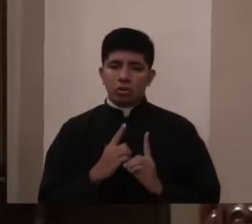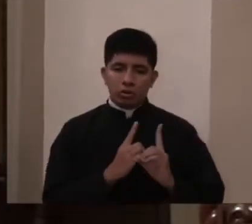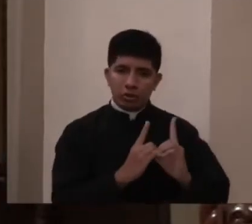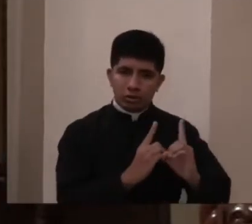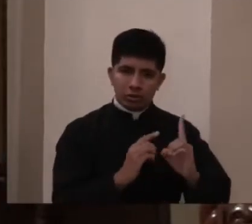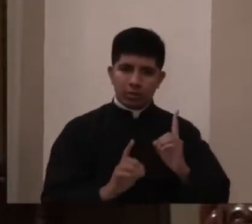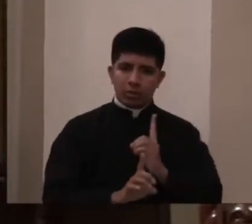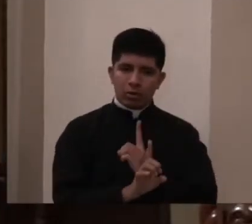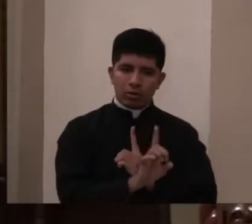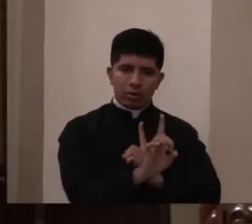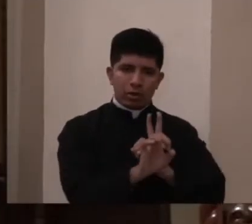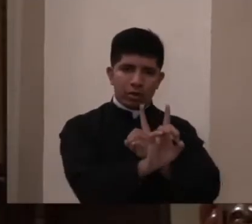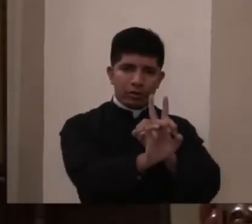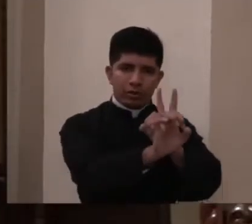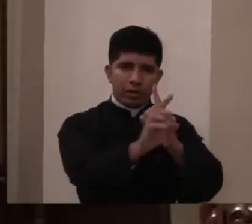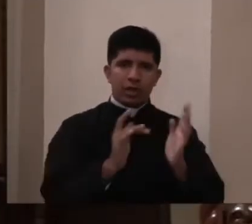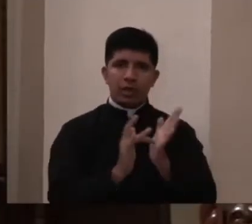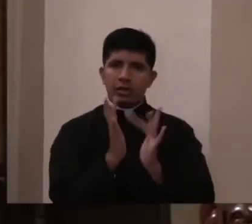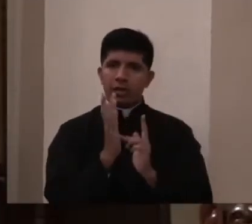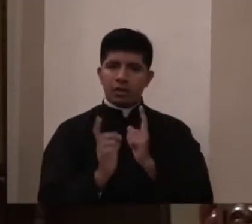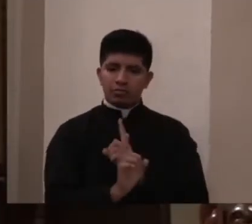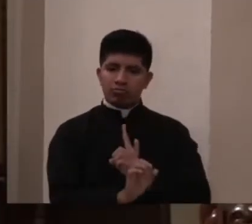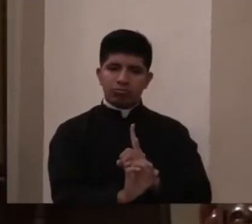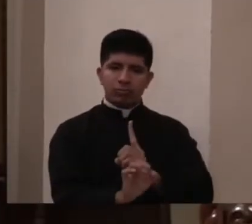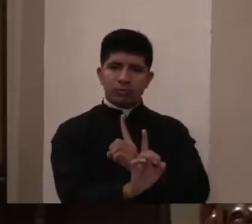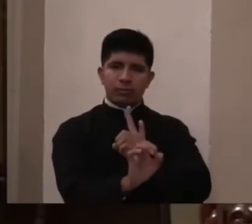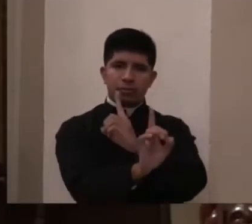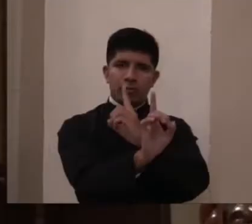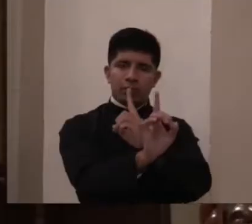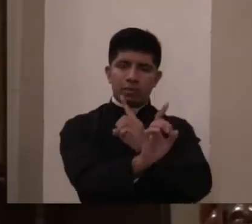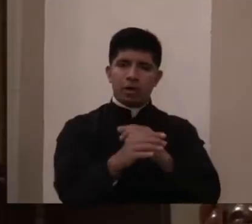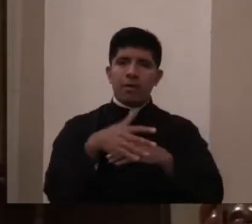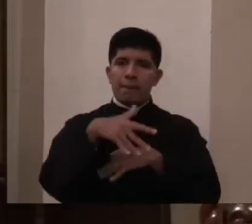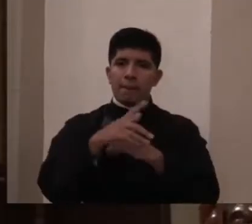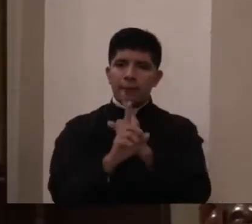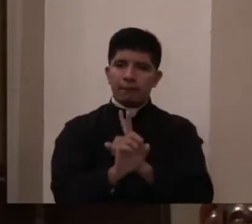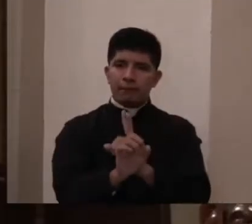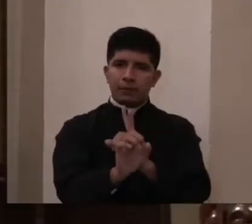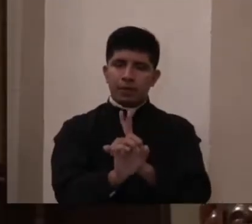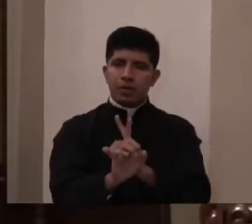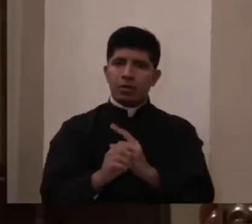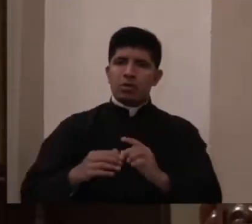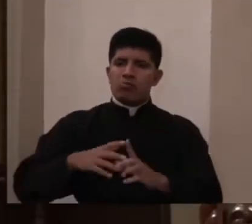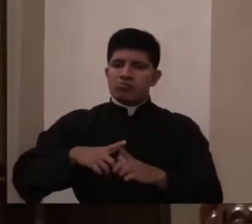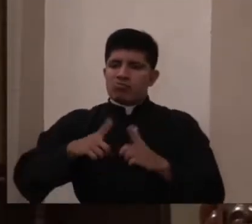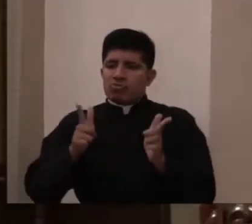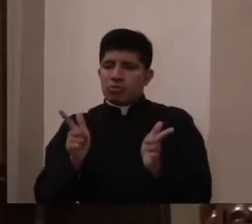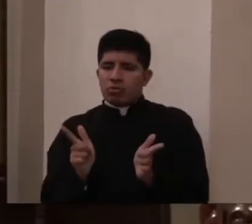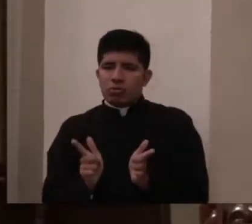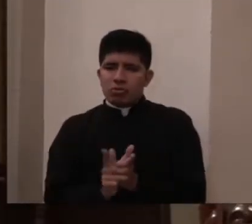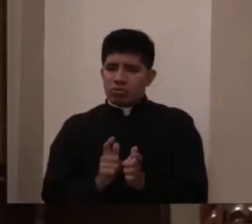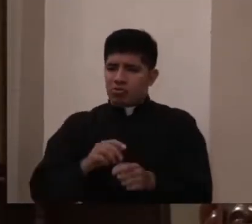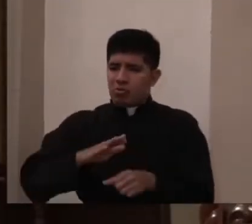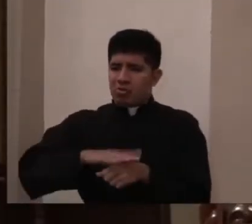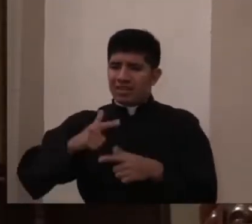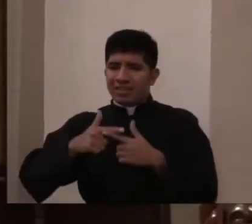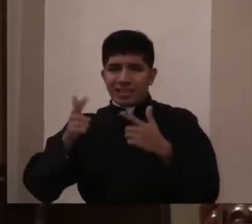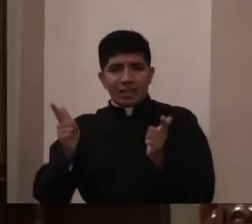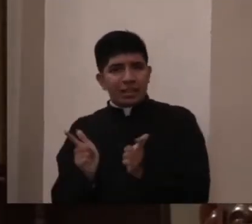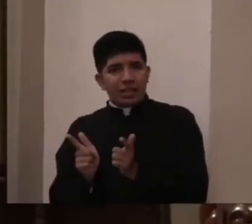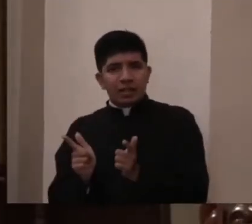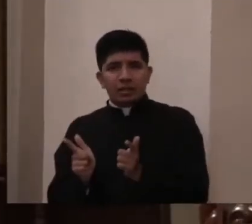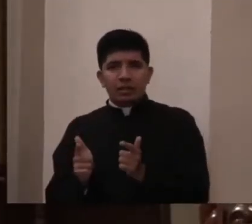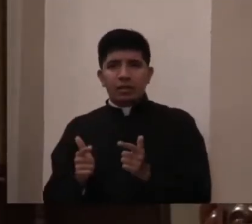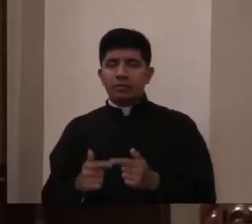Jesús, recordemos los 12 apóstoles y este grupo más amplio de discípulos y discípulas